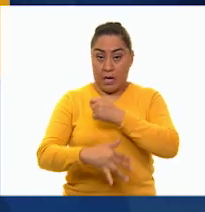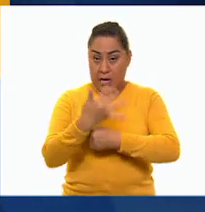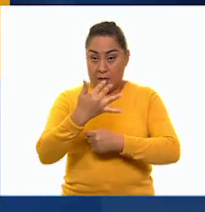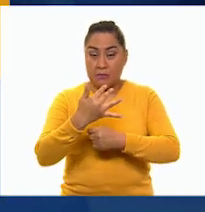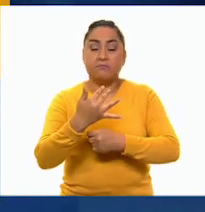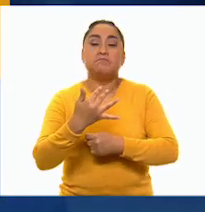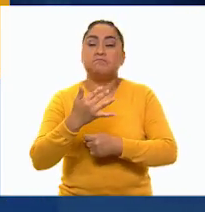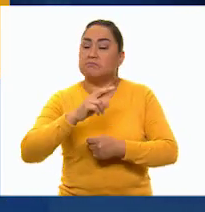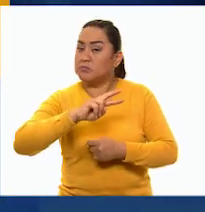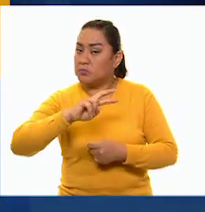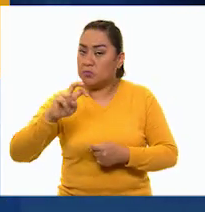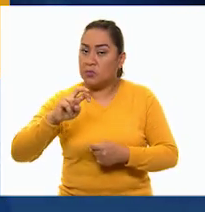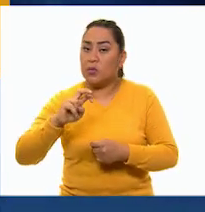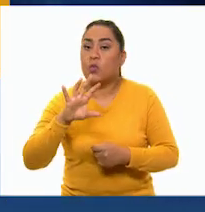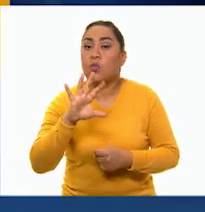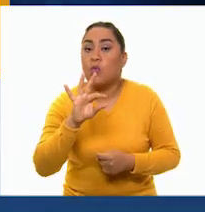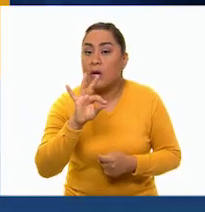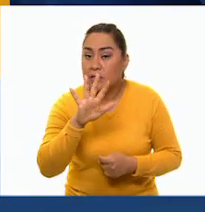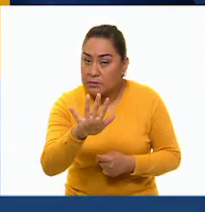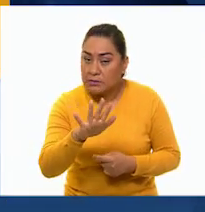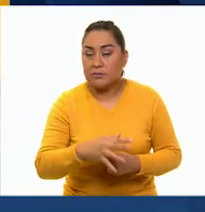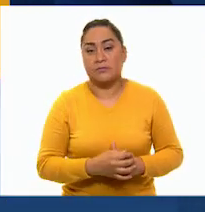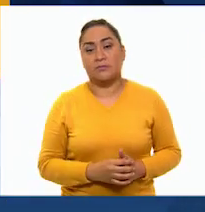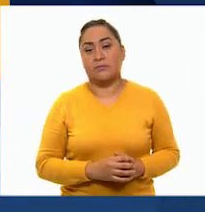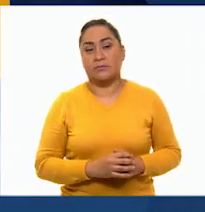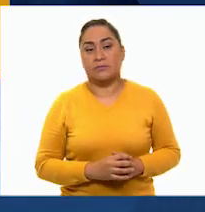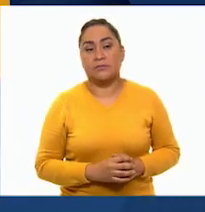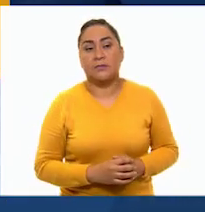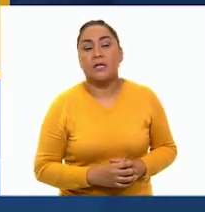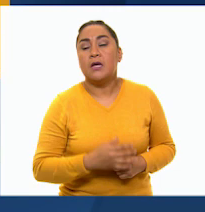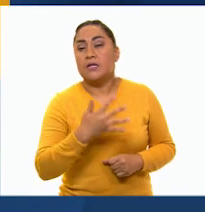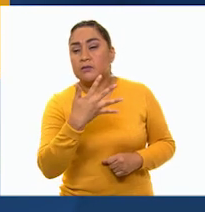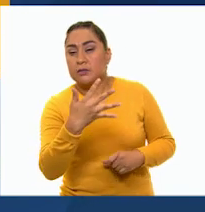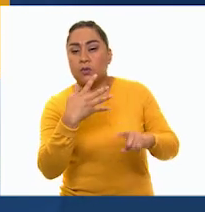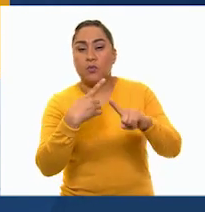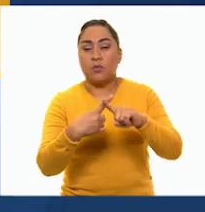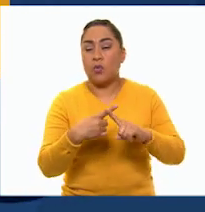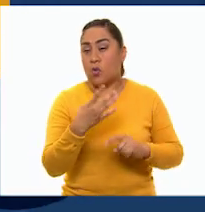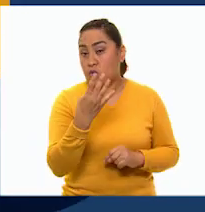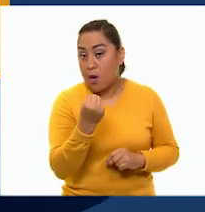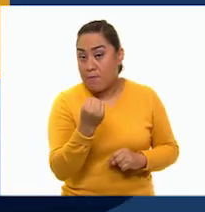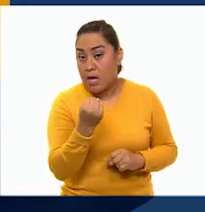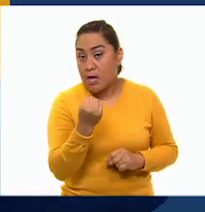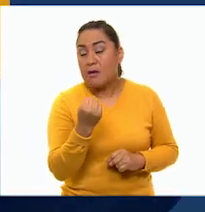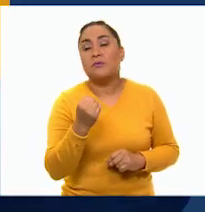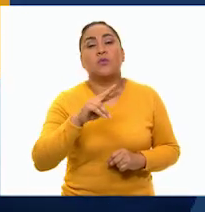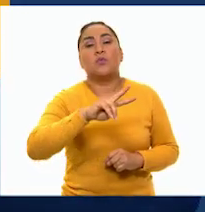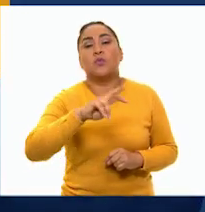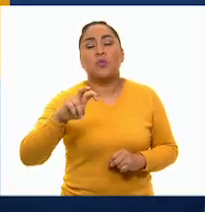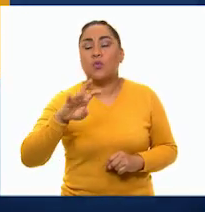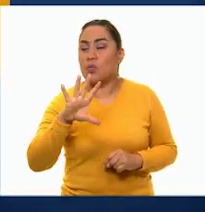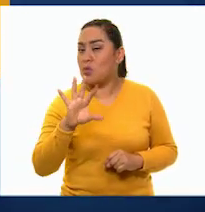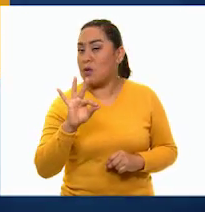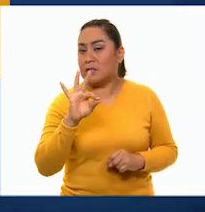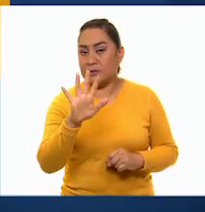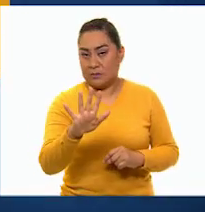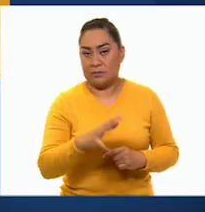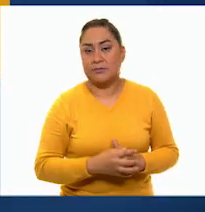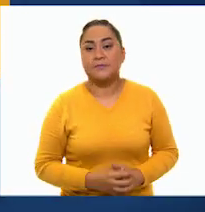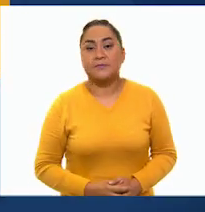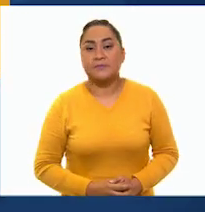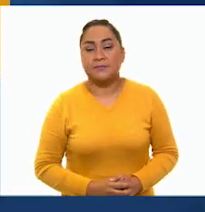15 igual a 45. Y 5 por 9 igual a